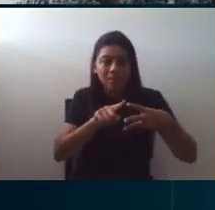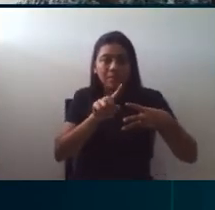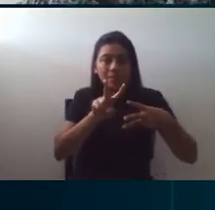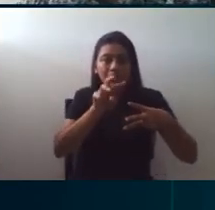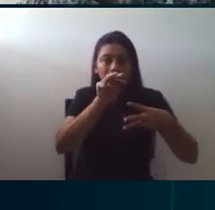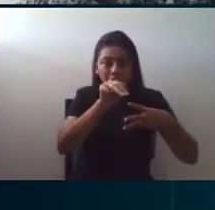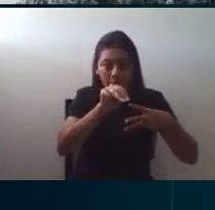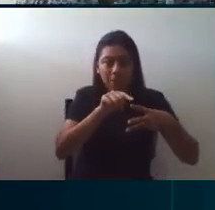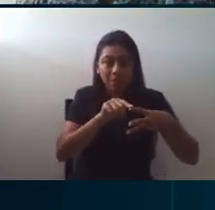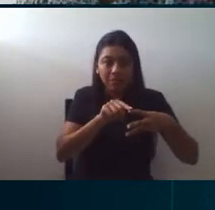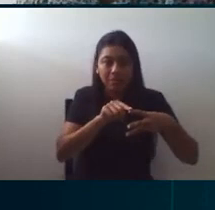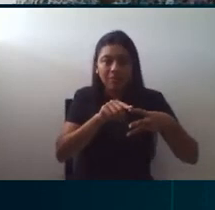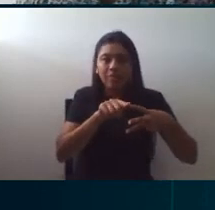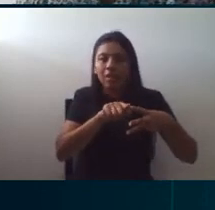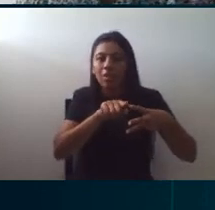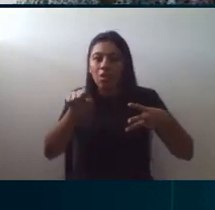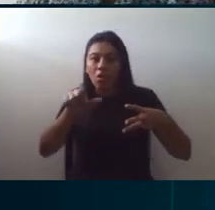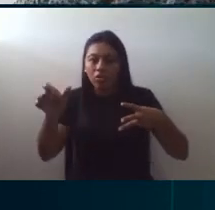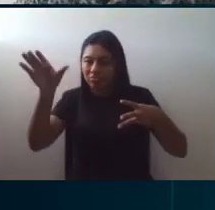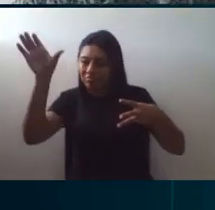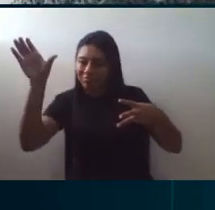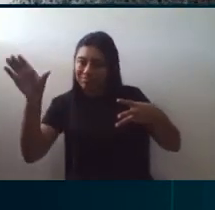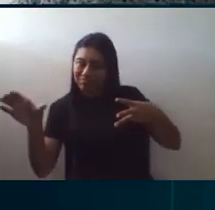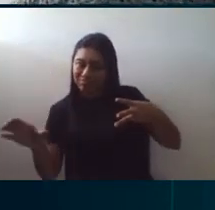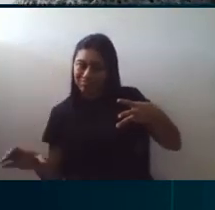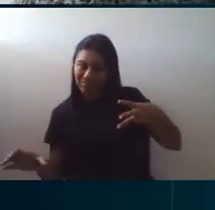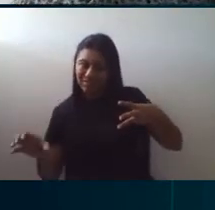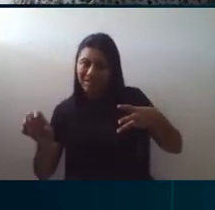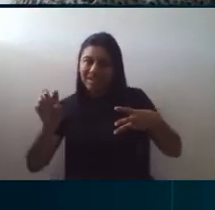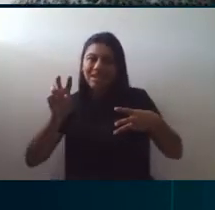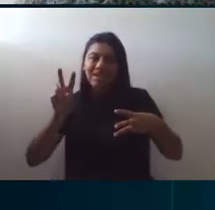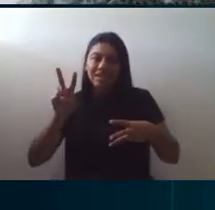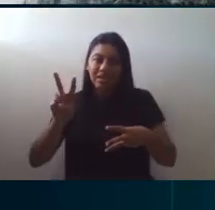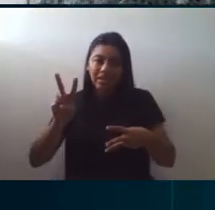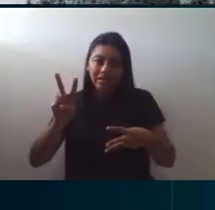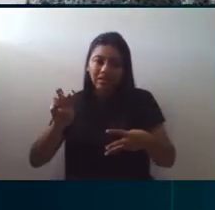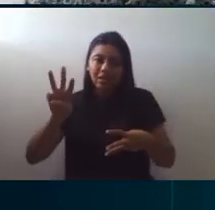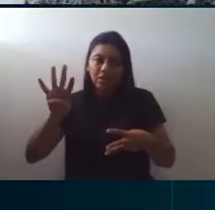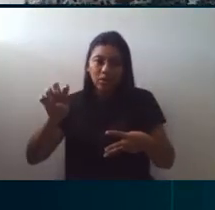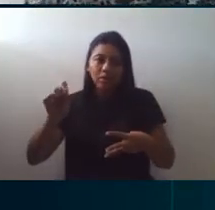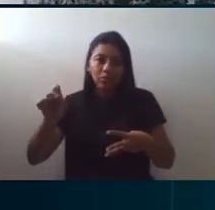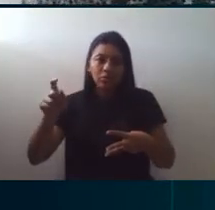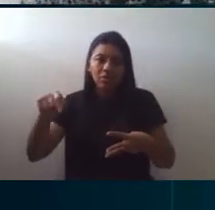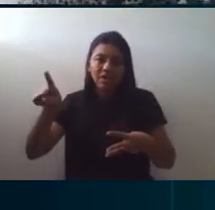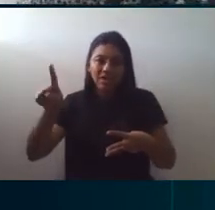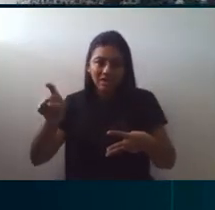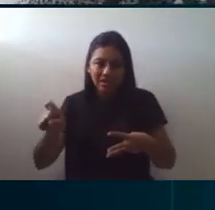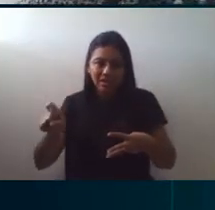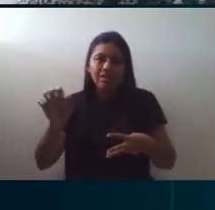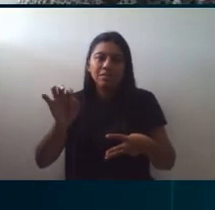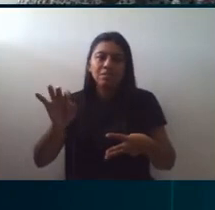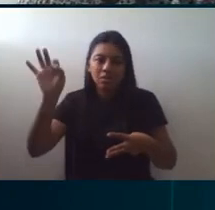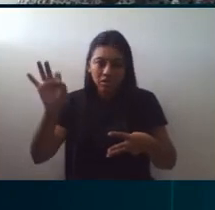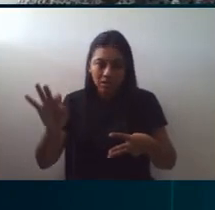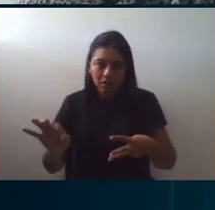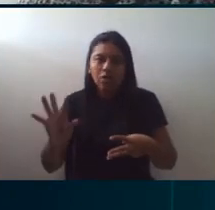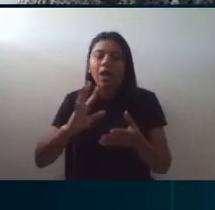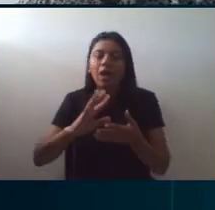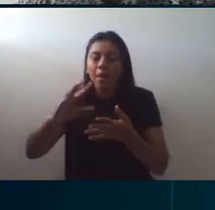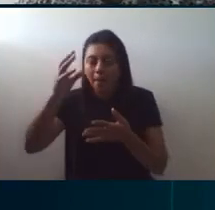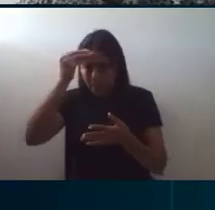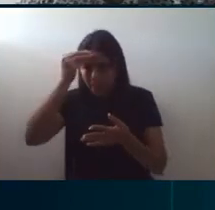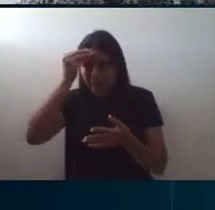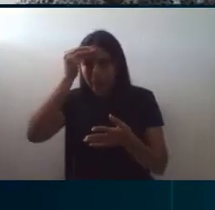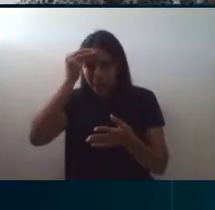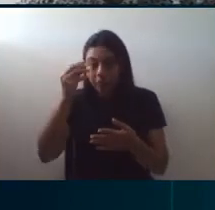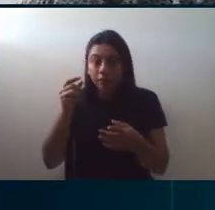un 55. Acá entonces nos dice, si usted lo que quiere es simplemente la relación entre la descripción del problema y el